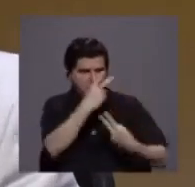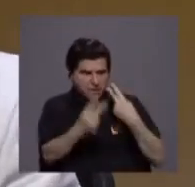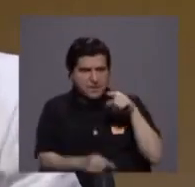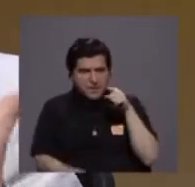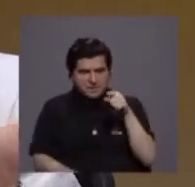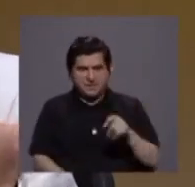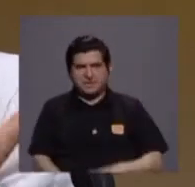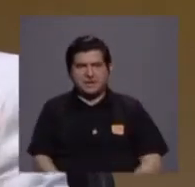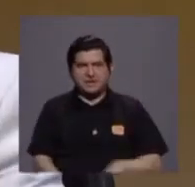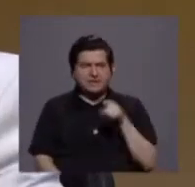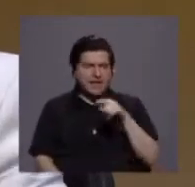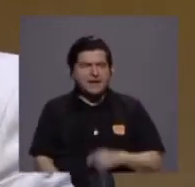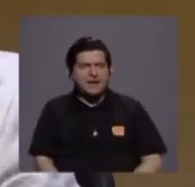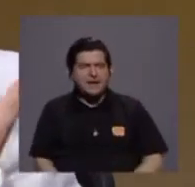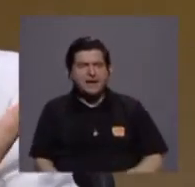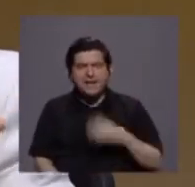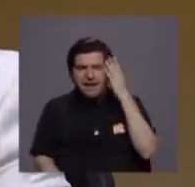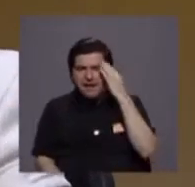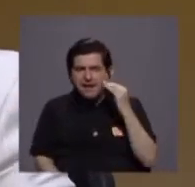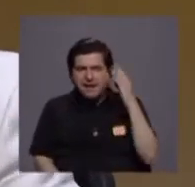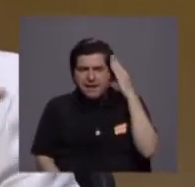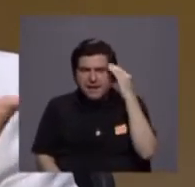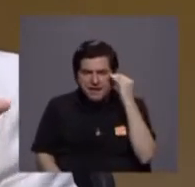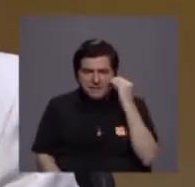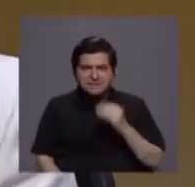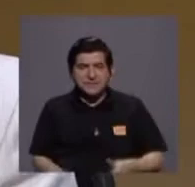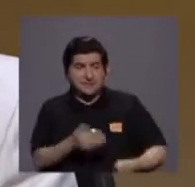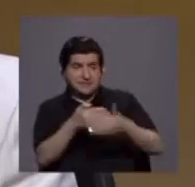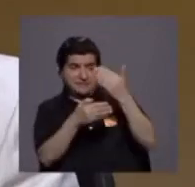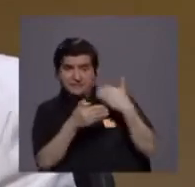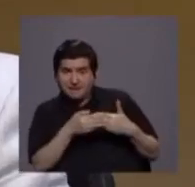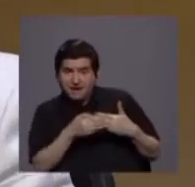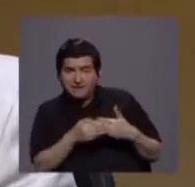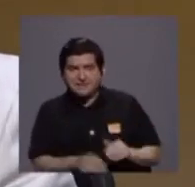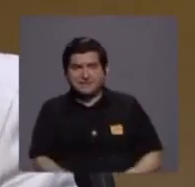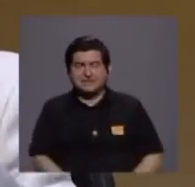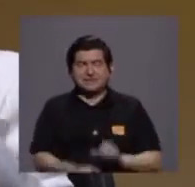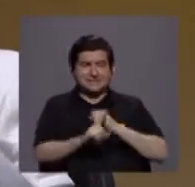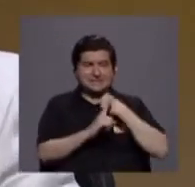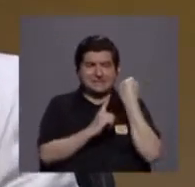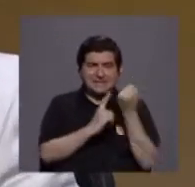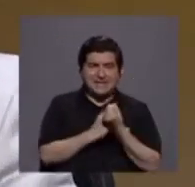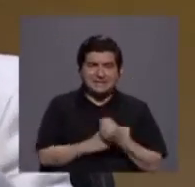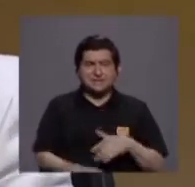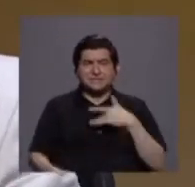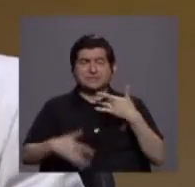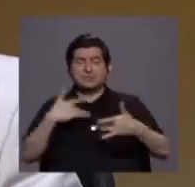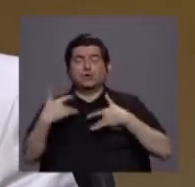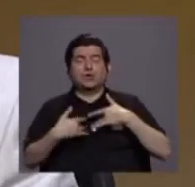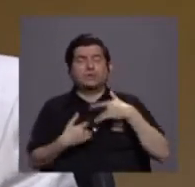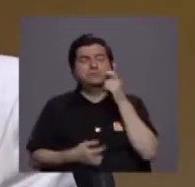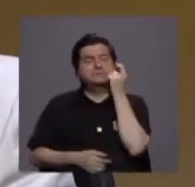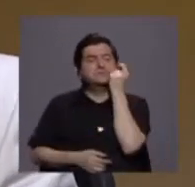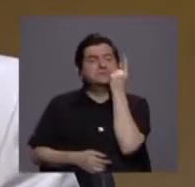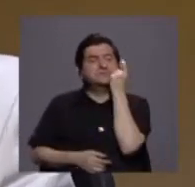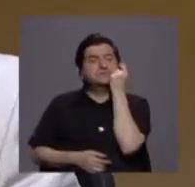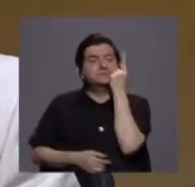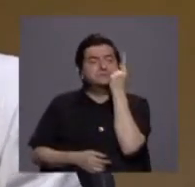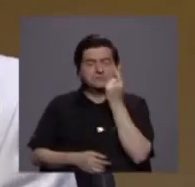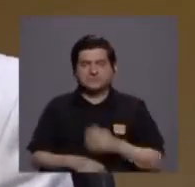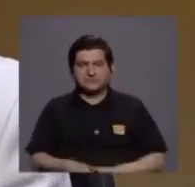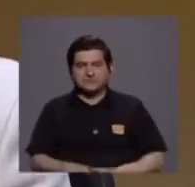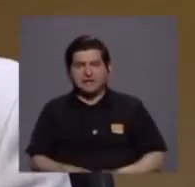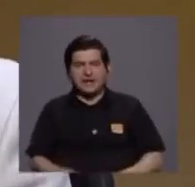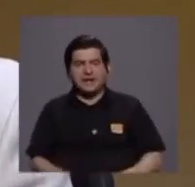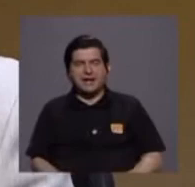describe, como él experimenta o como él experimentaba el estar, sentir, interpretar, decodificar